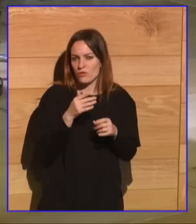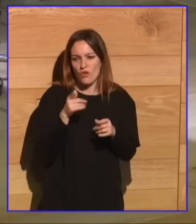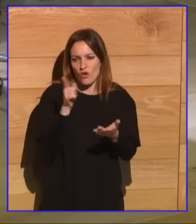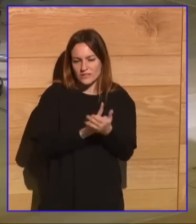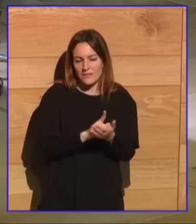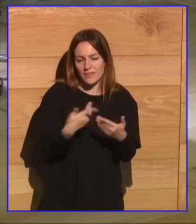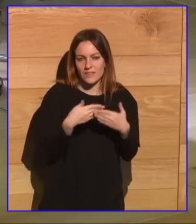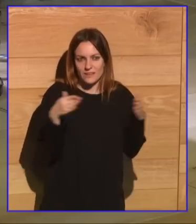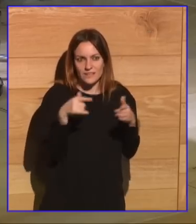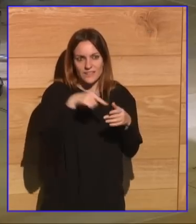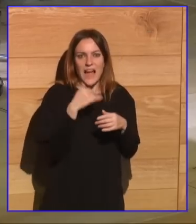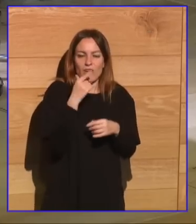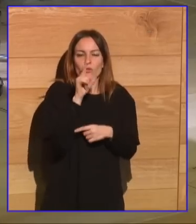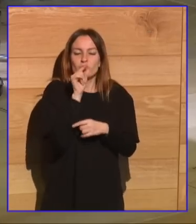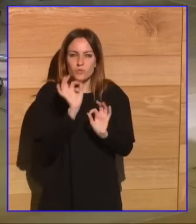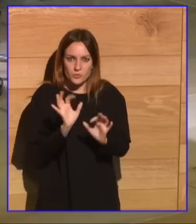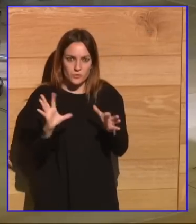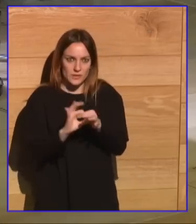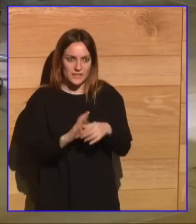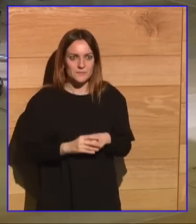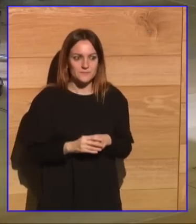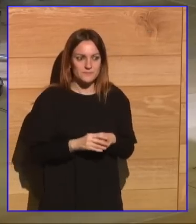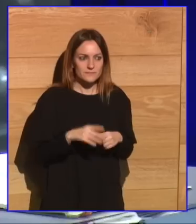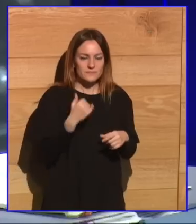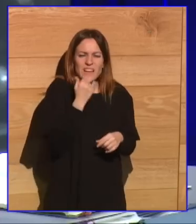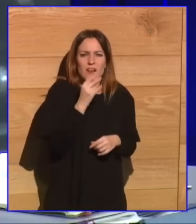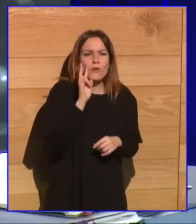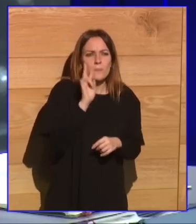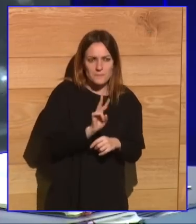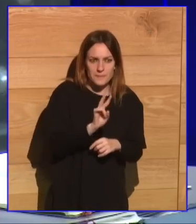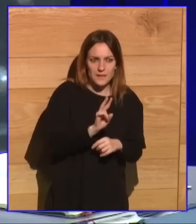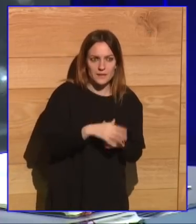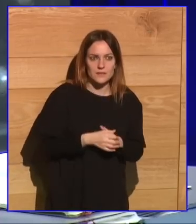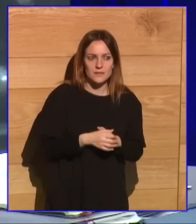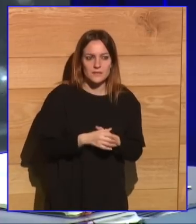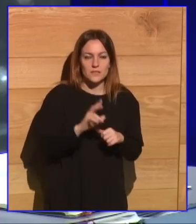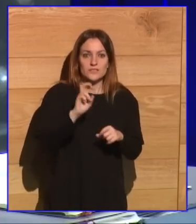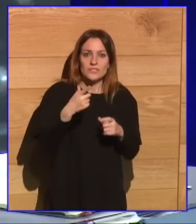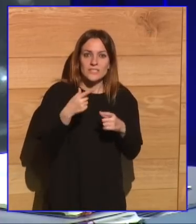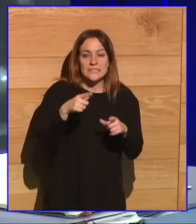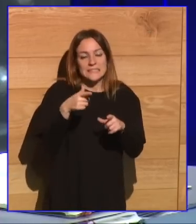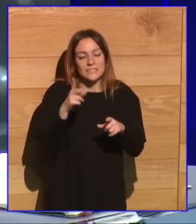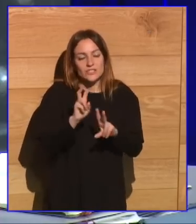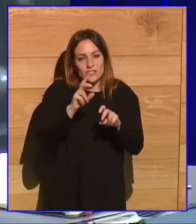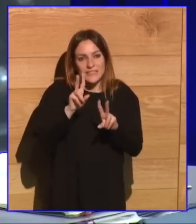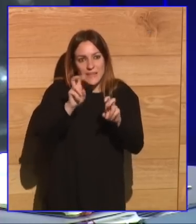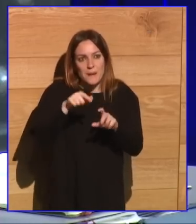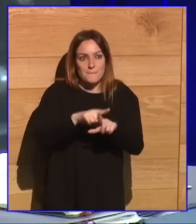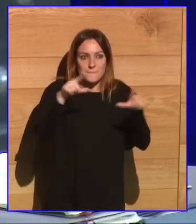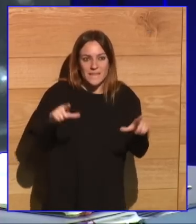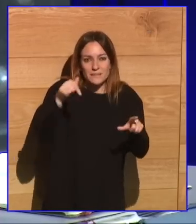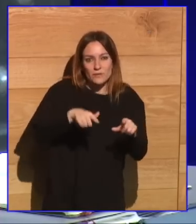una polémica casi tuitera. Pero es algo que se ve. Otra cosa es que la plataforma determinada tenga un